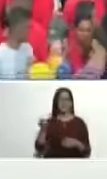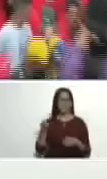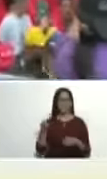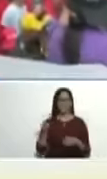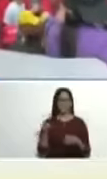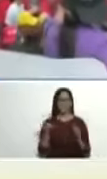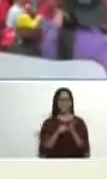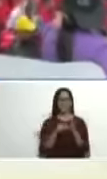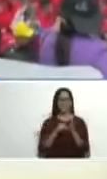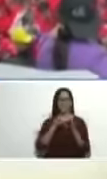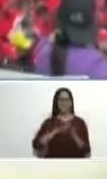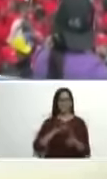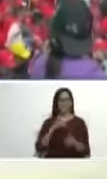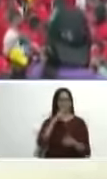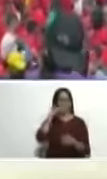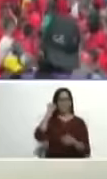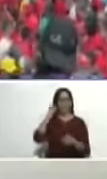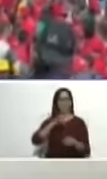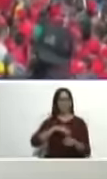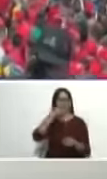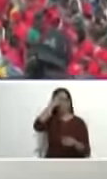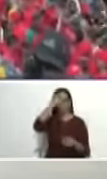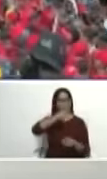Donde esté Nico, está el pueblo.